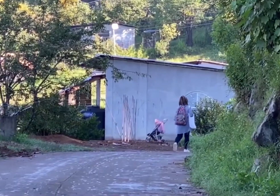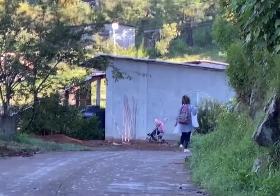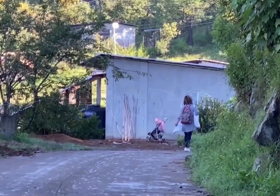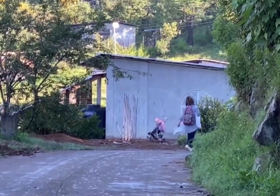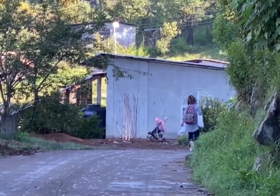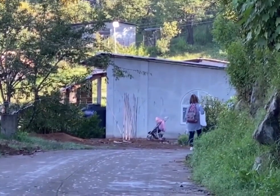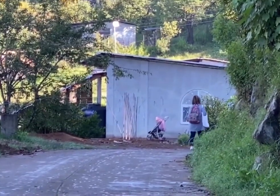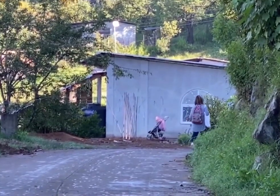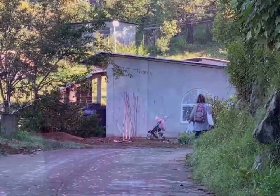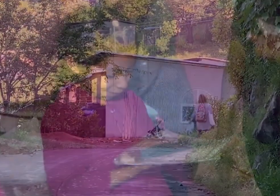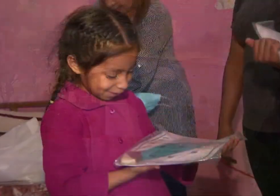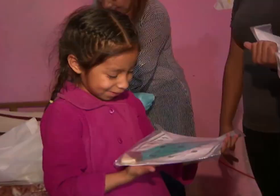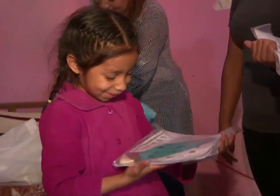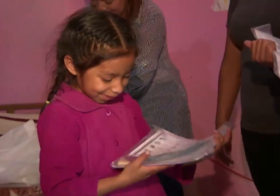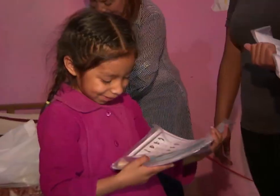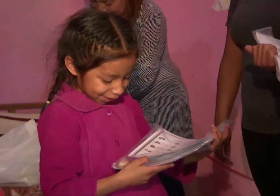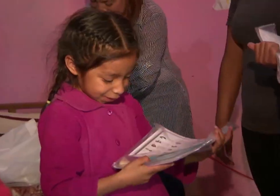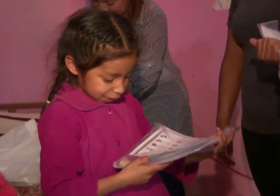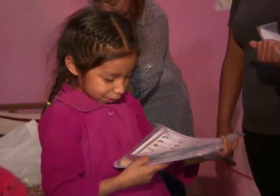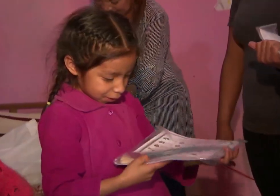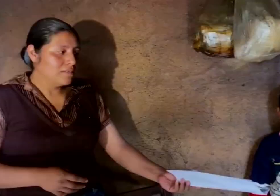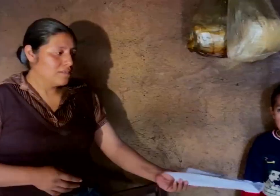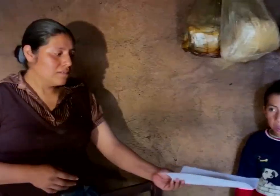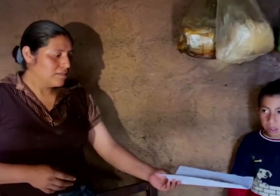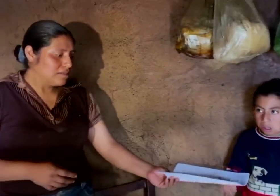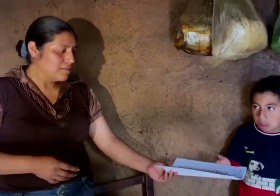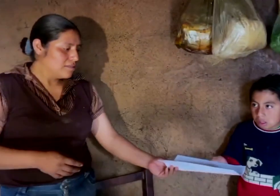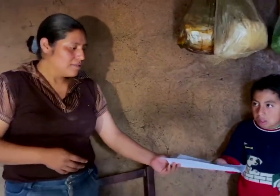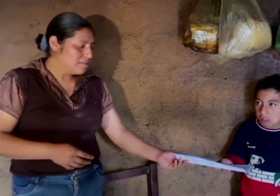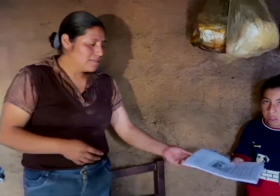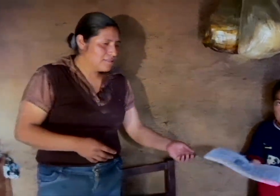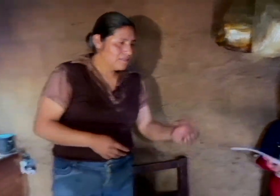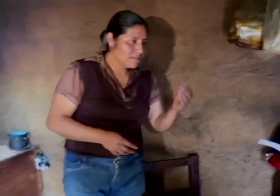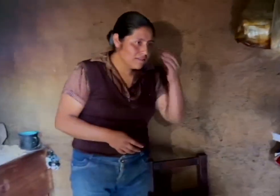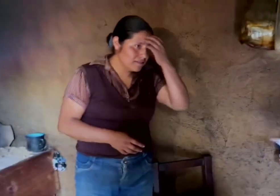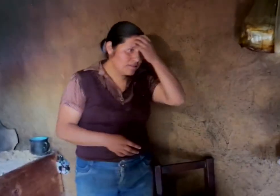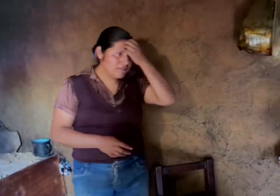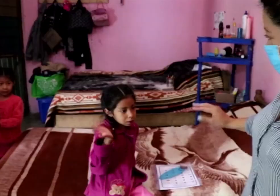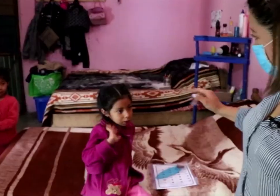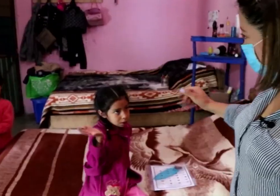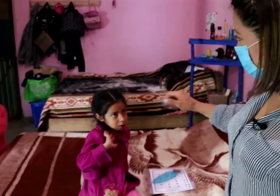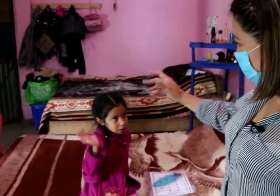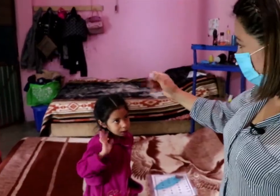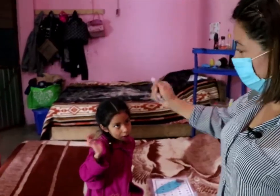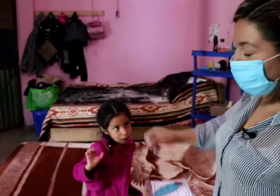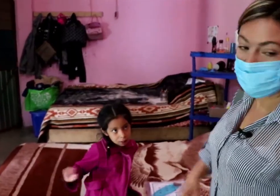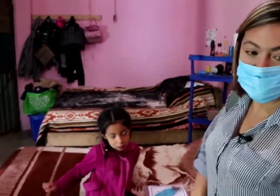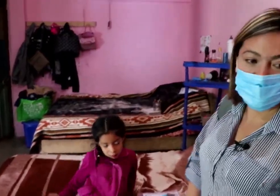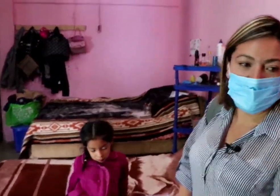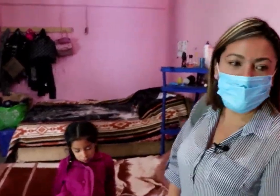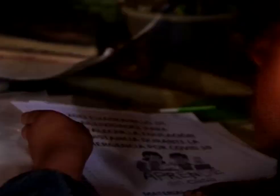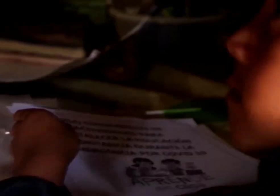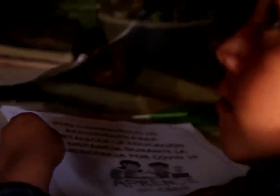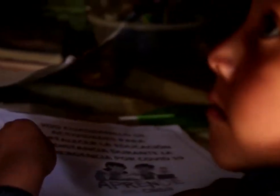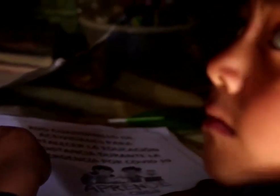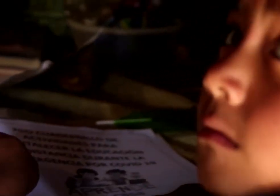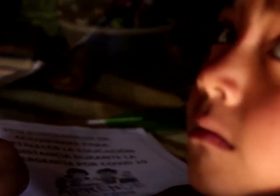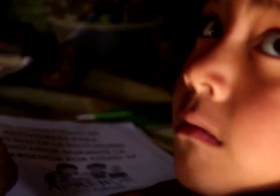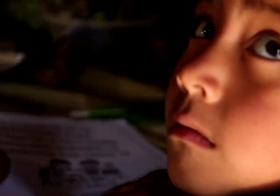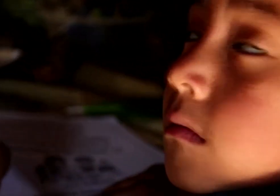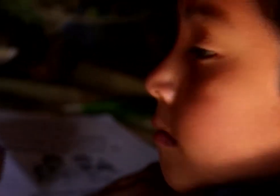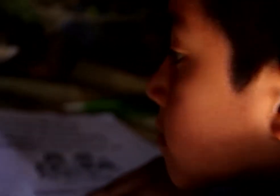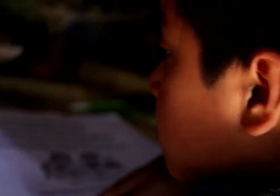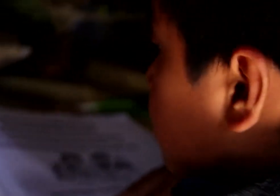regresen el 10 de agosto con más conocimientos a pesar de que no pudieron prepararse en línea. Por eso, ellos quizás